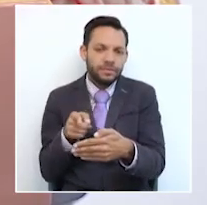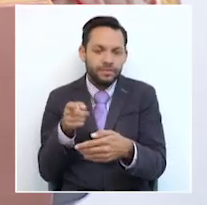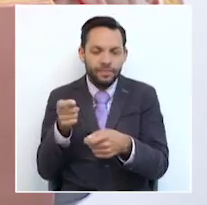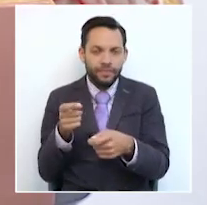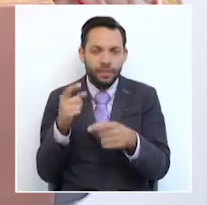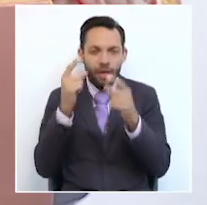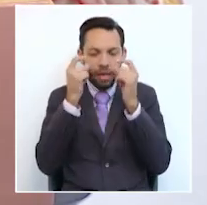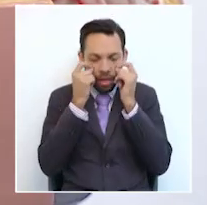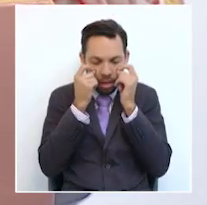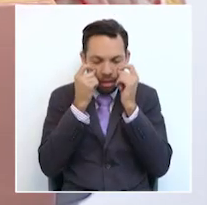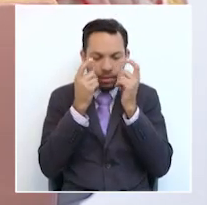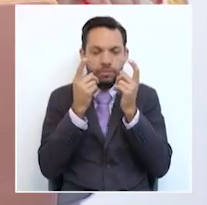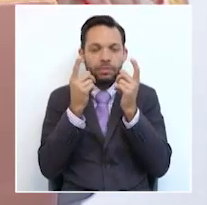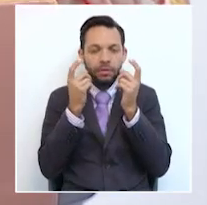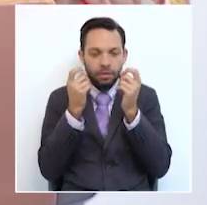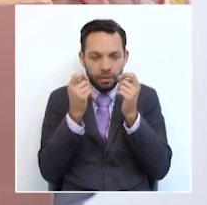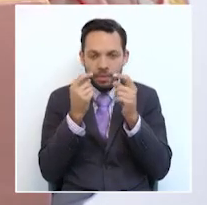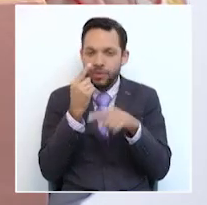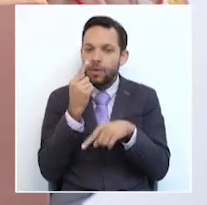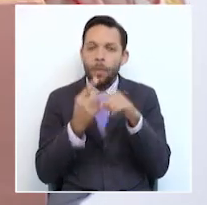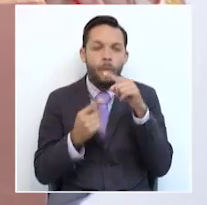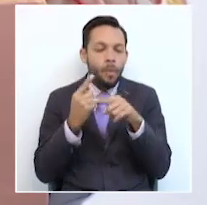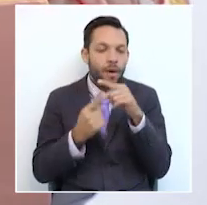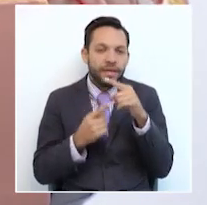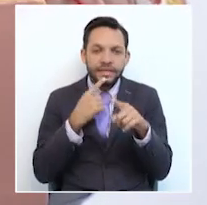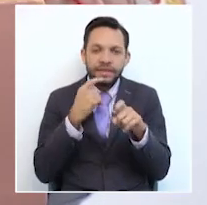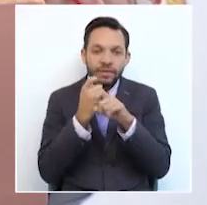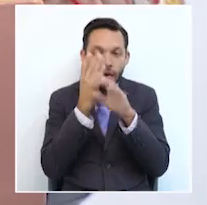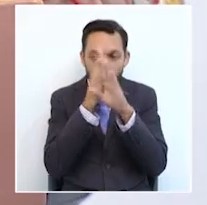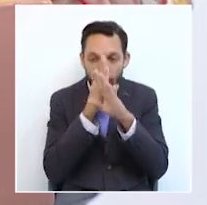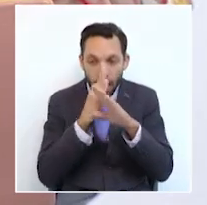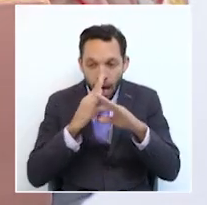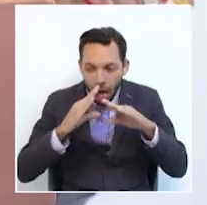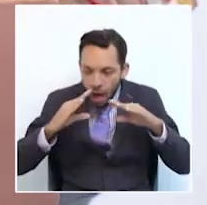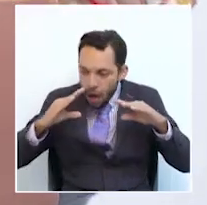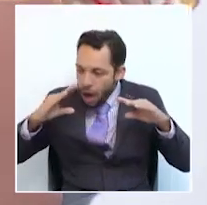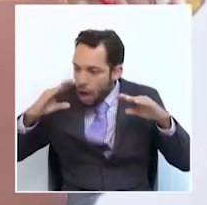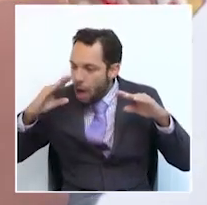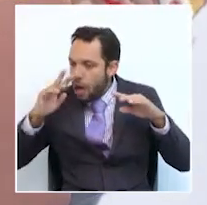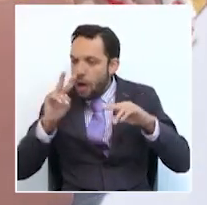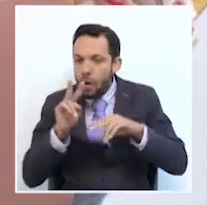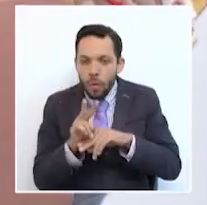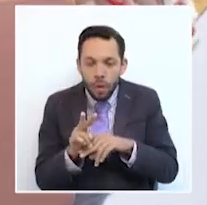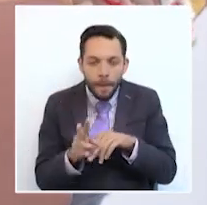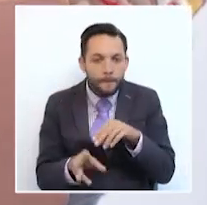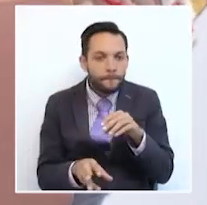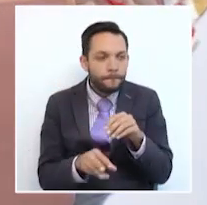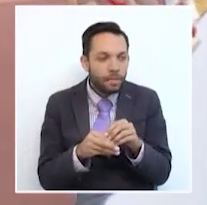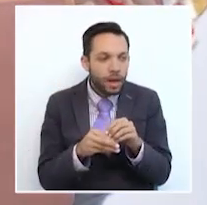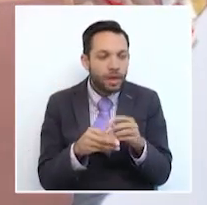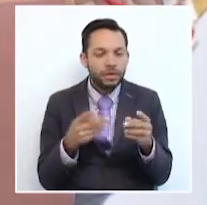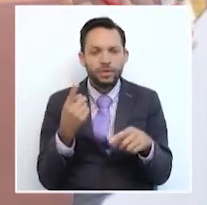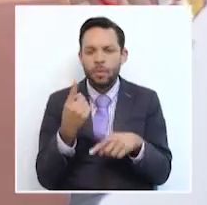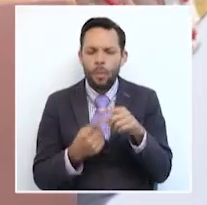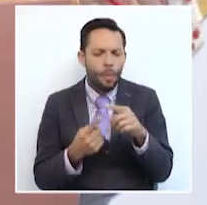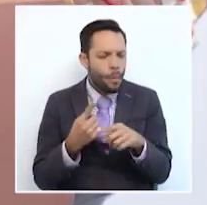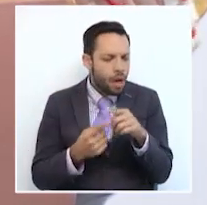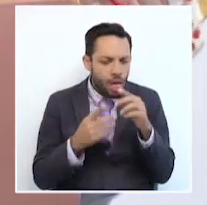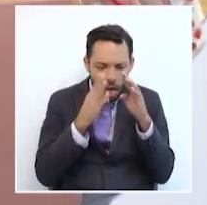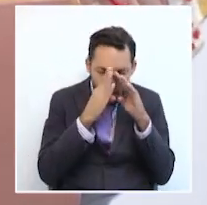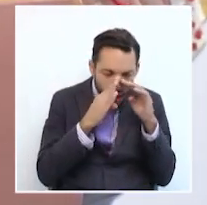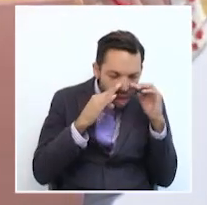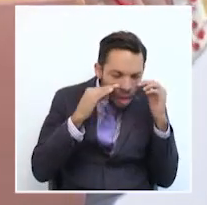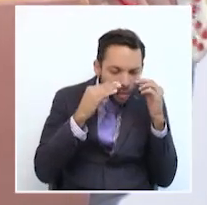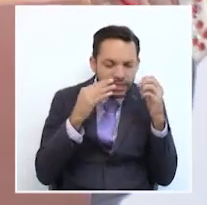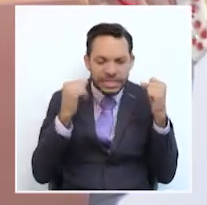y le da que más hipertensión no pero ya tiene es que no duerme bien y tiene